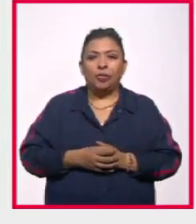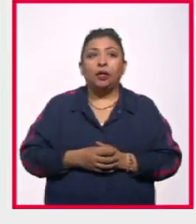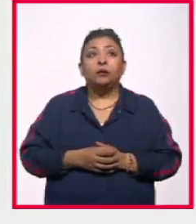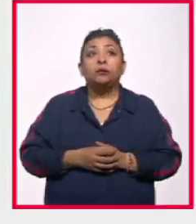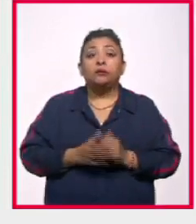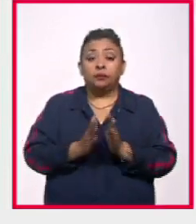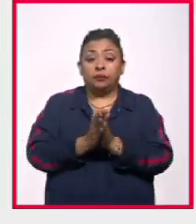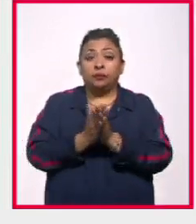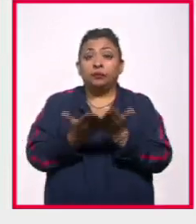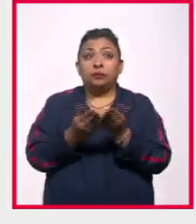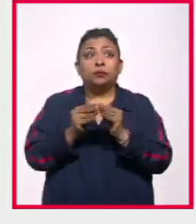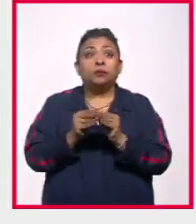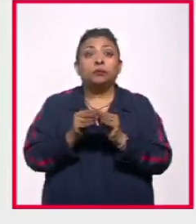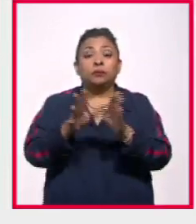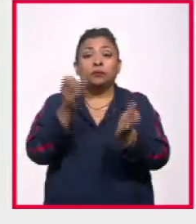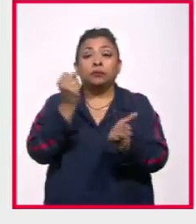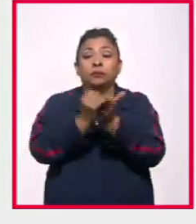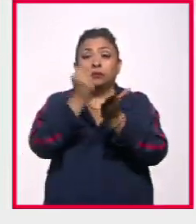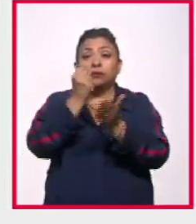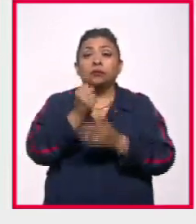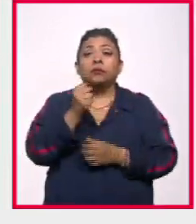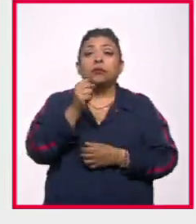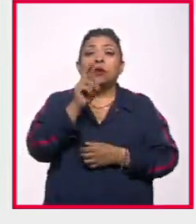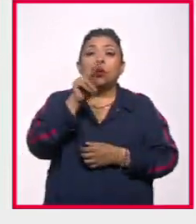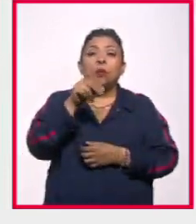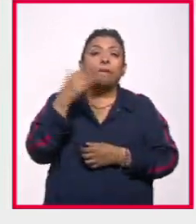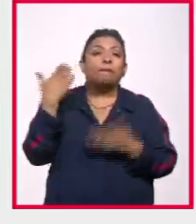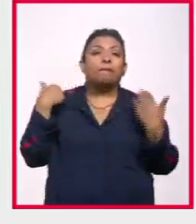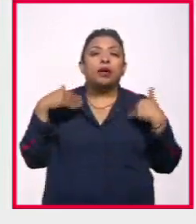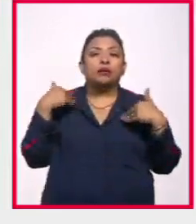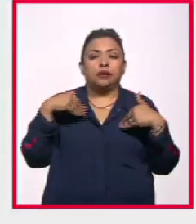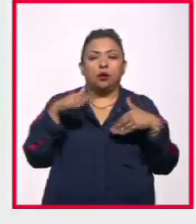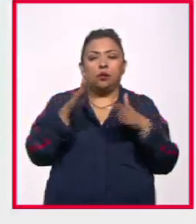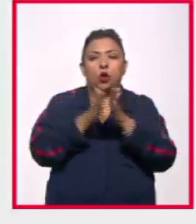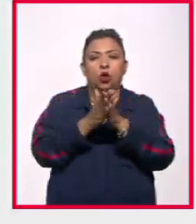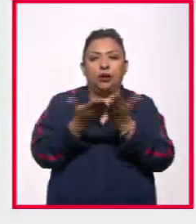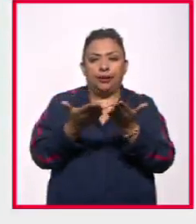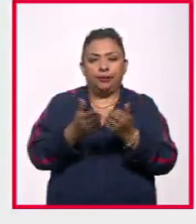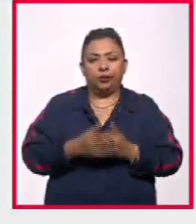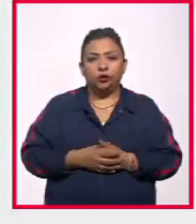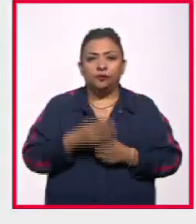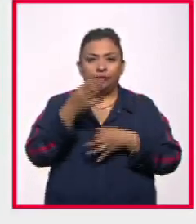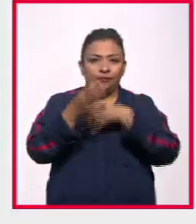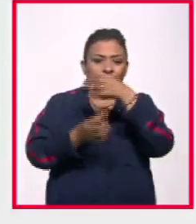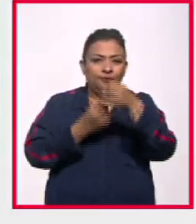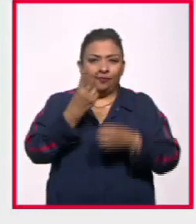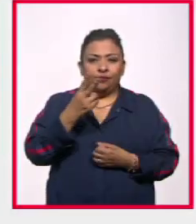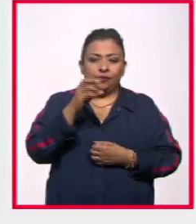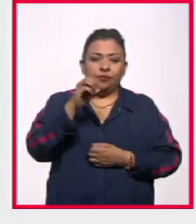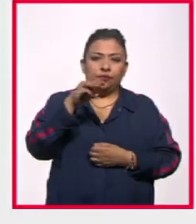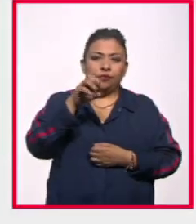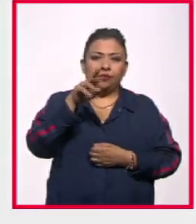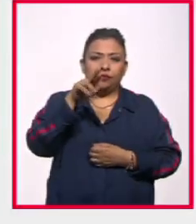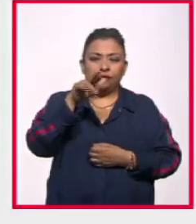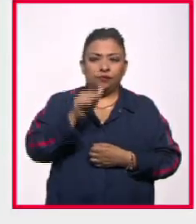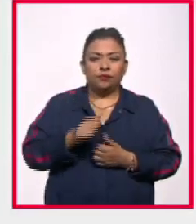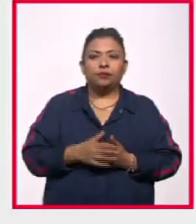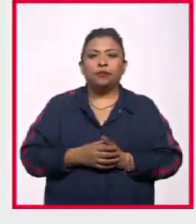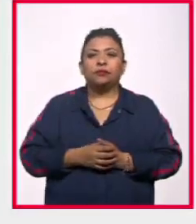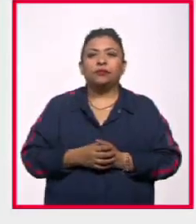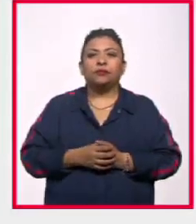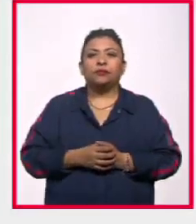La obra se encuentra publicada bajo el sello Un Paseo por los Libros. Noticias 22, Omar Vera.